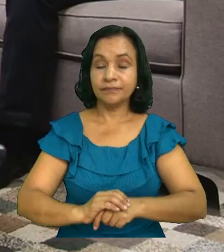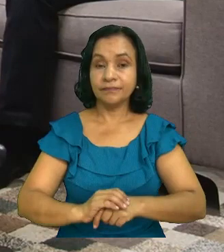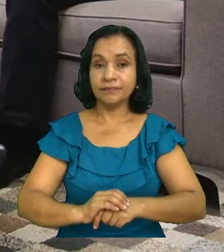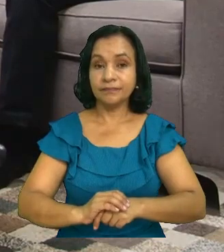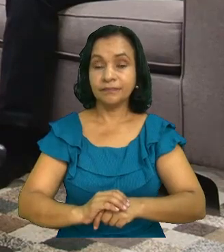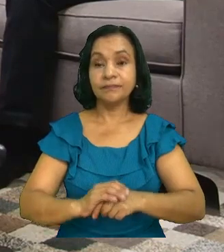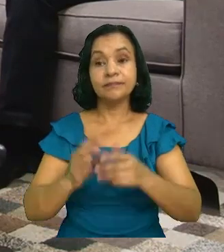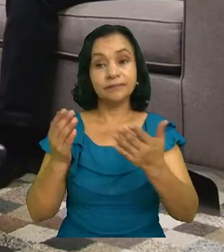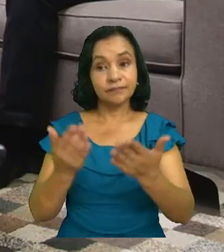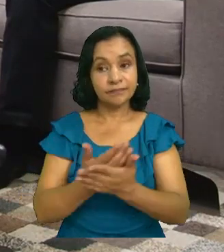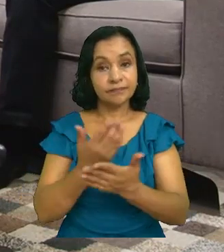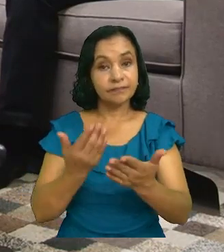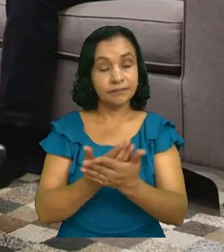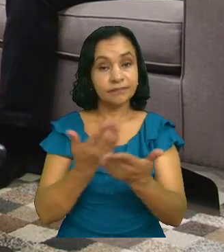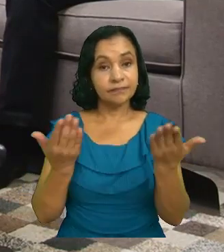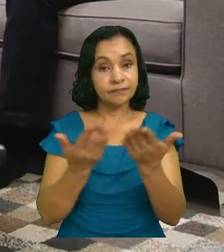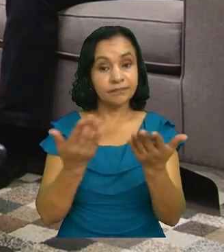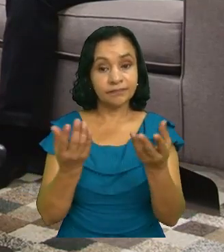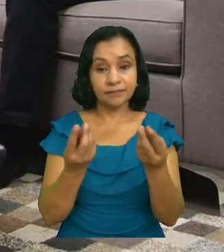recursos frescos, repito.